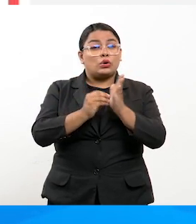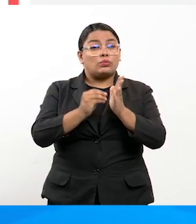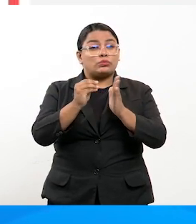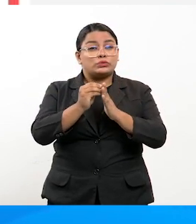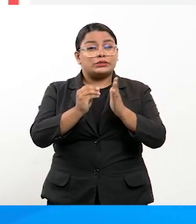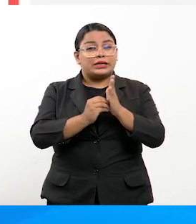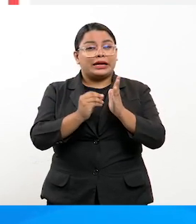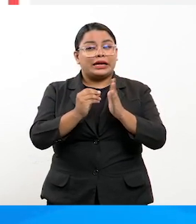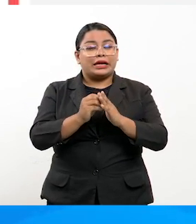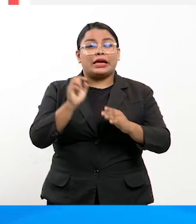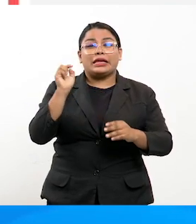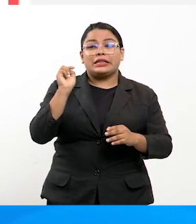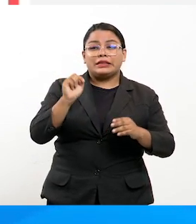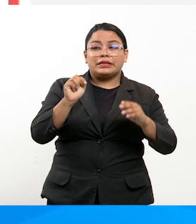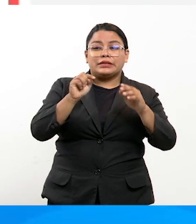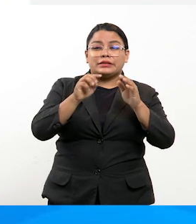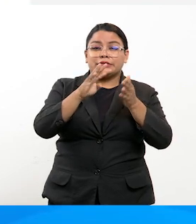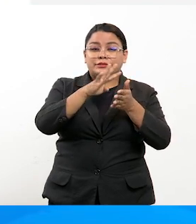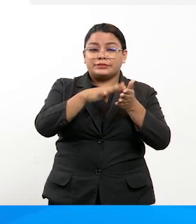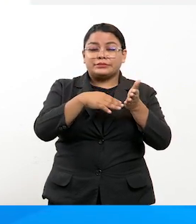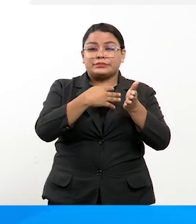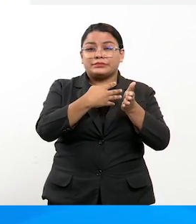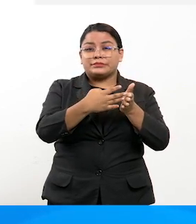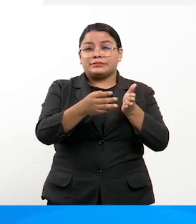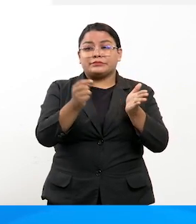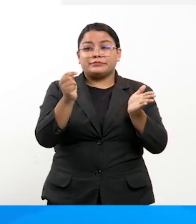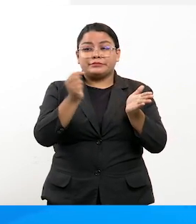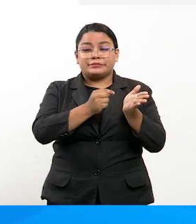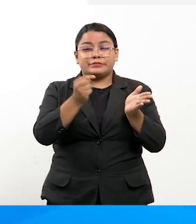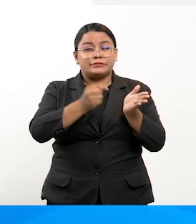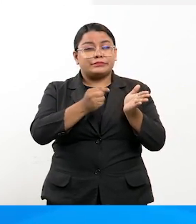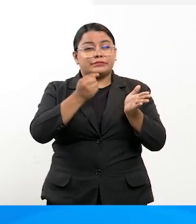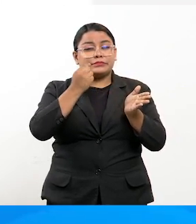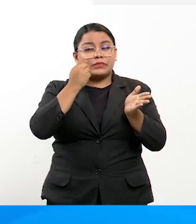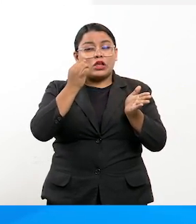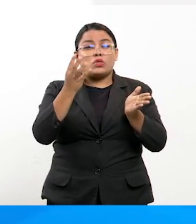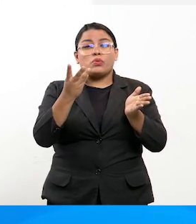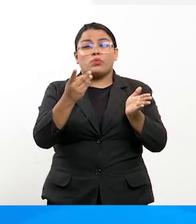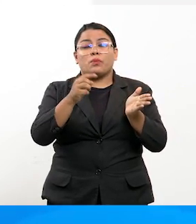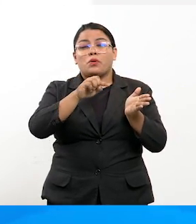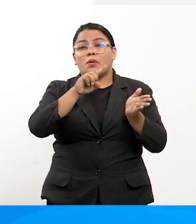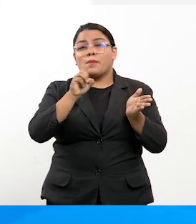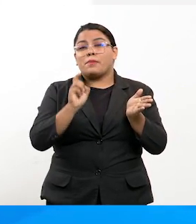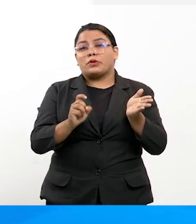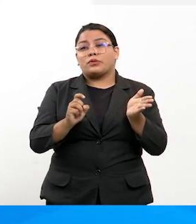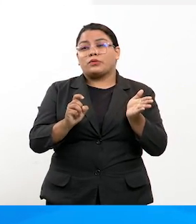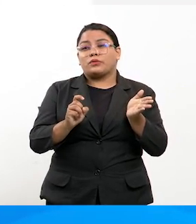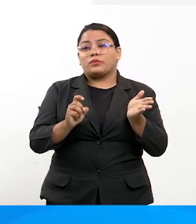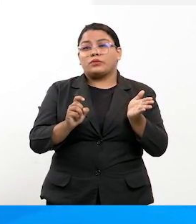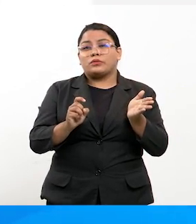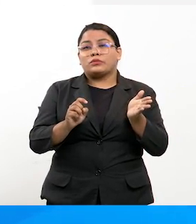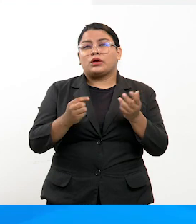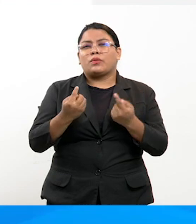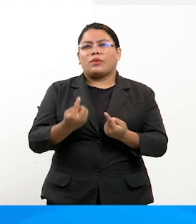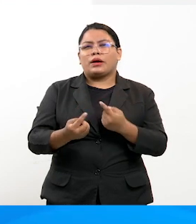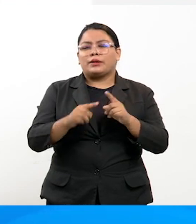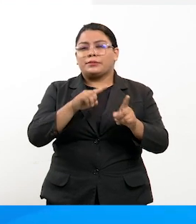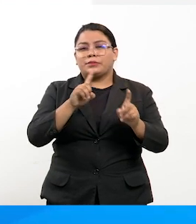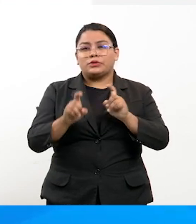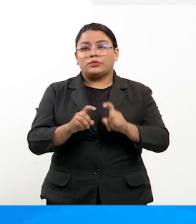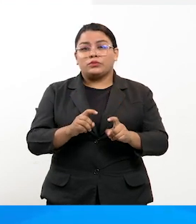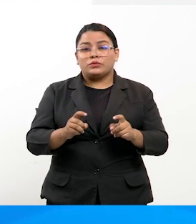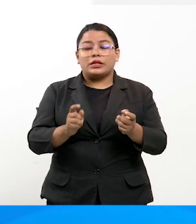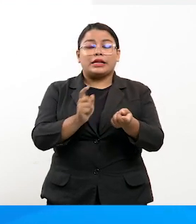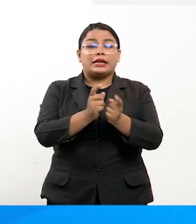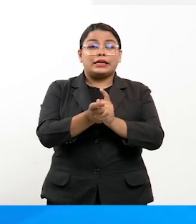puntajes. En este cuadro podrá verificar el número de ítem, tipo de ítem, la